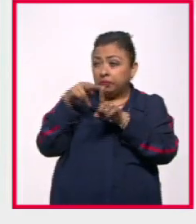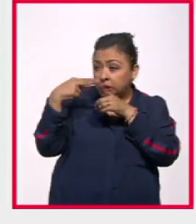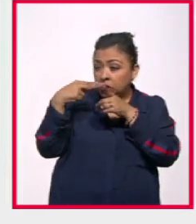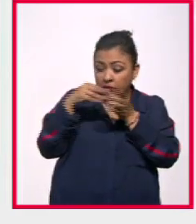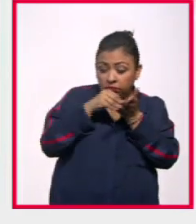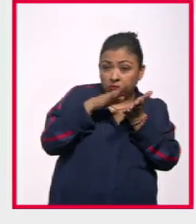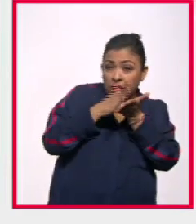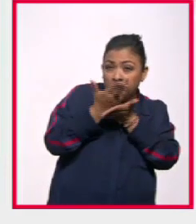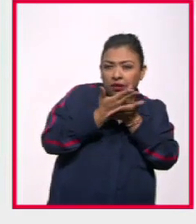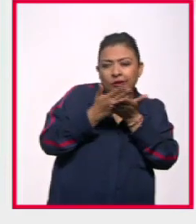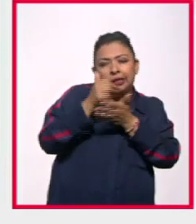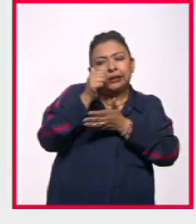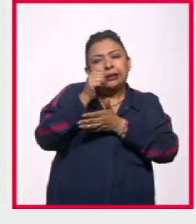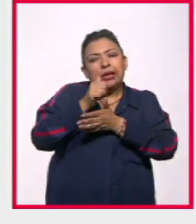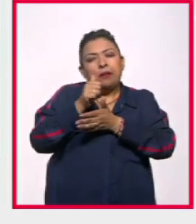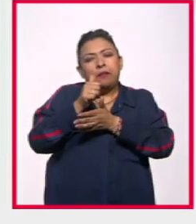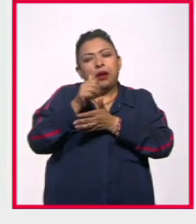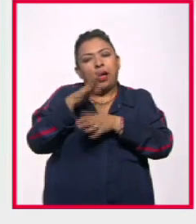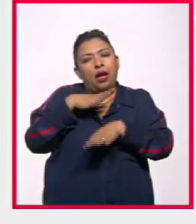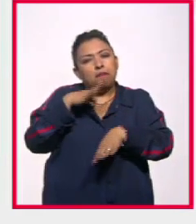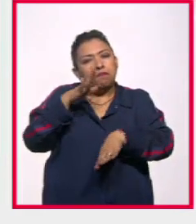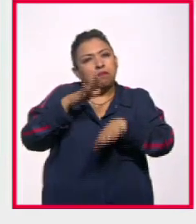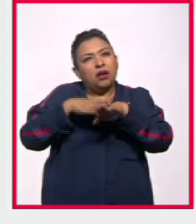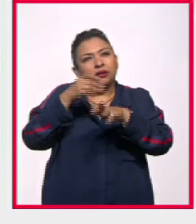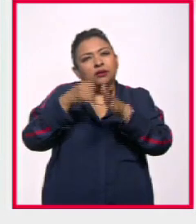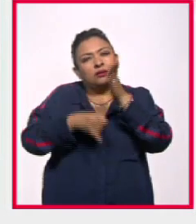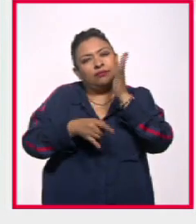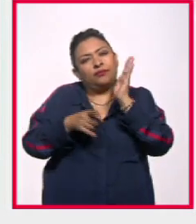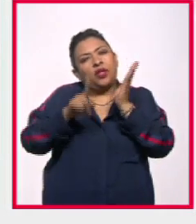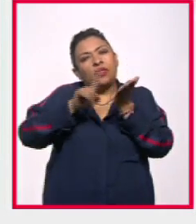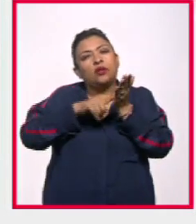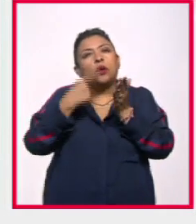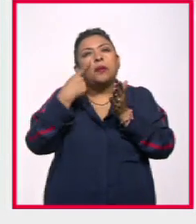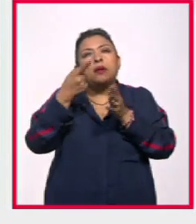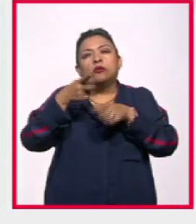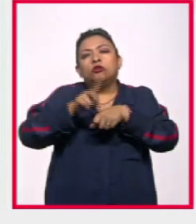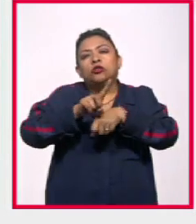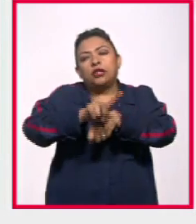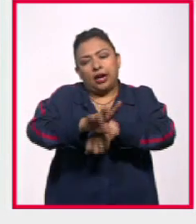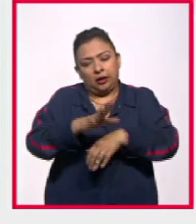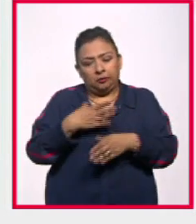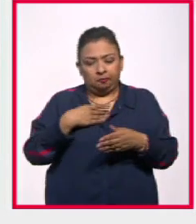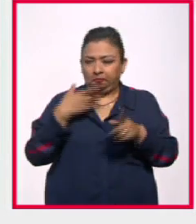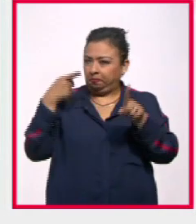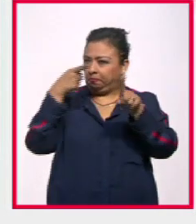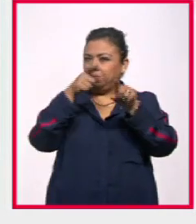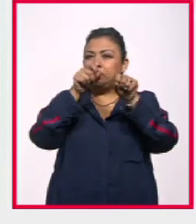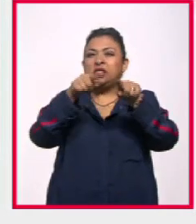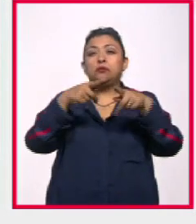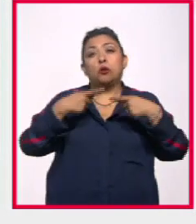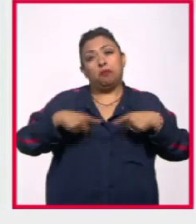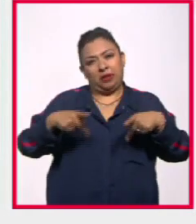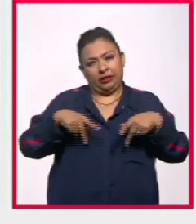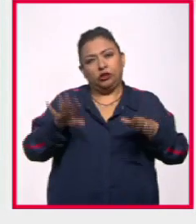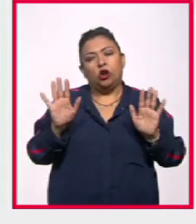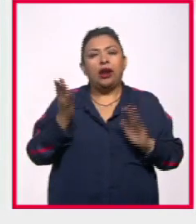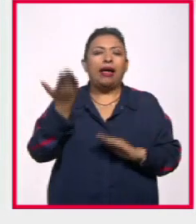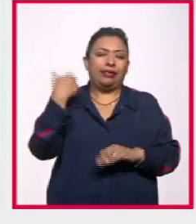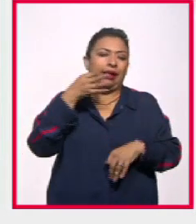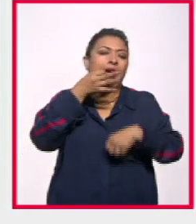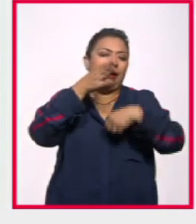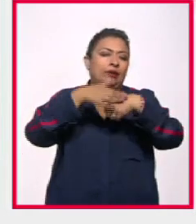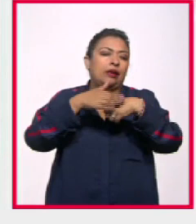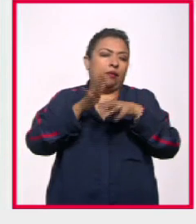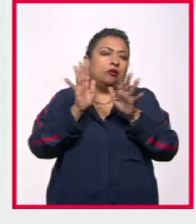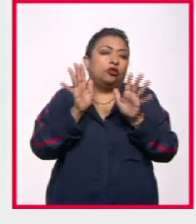mundo, siempre nos deja un poquito más de lo que podemos ver en el acontecer cotidiano. Y a propósito de personas, ya lo habíamos anticipado